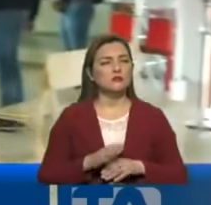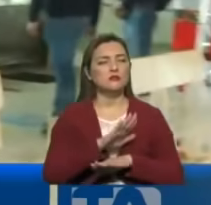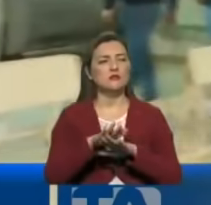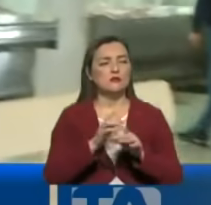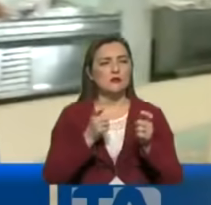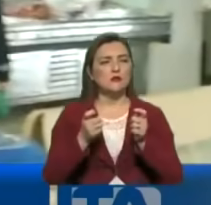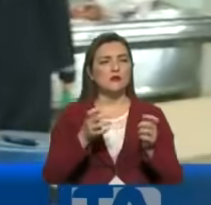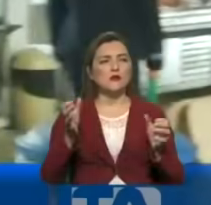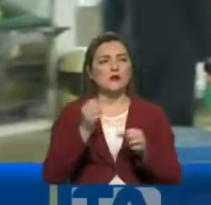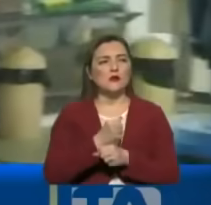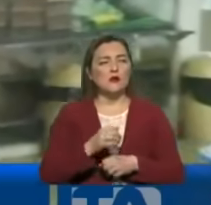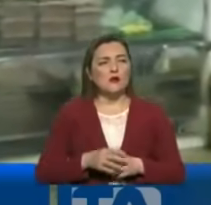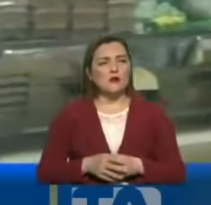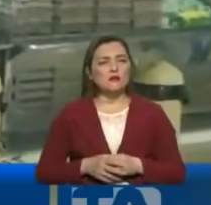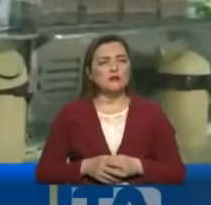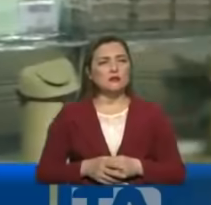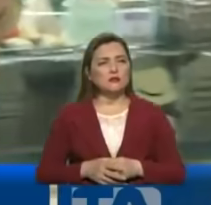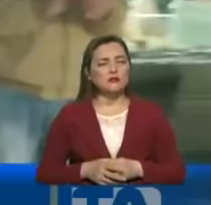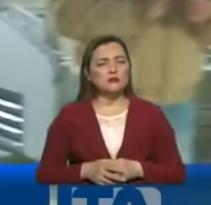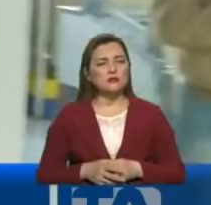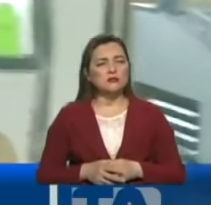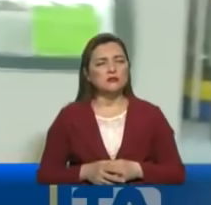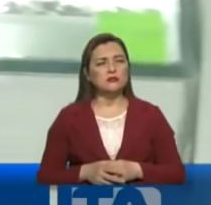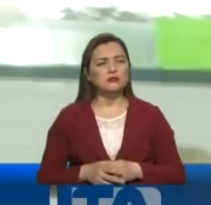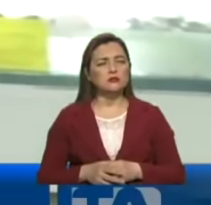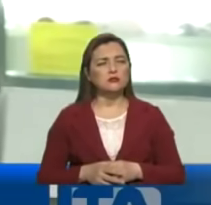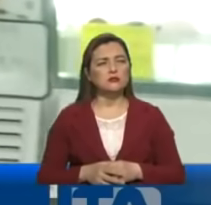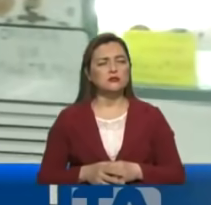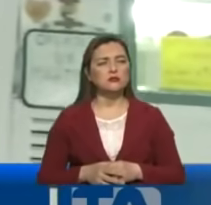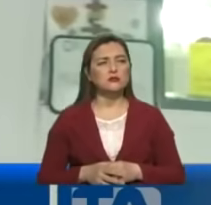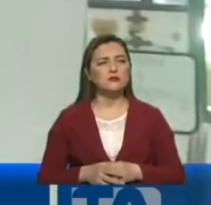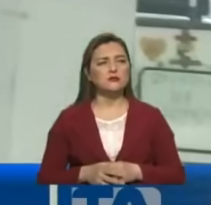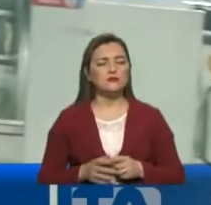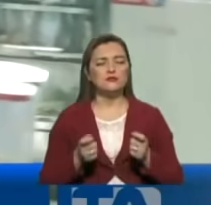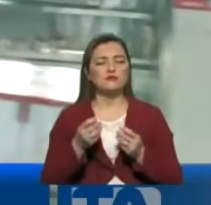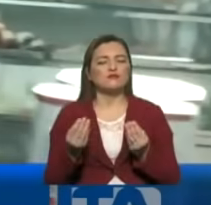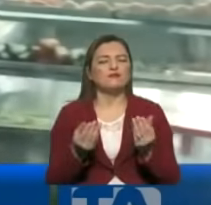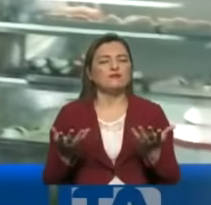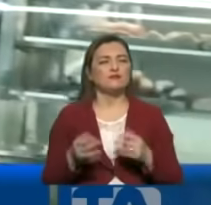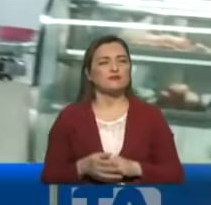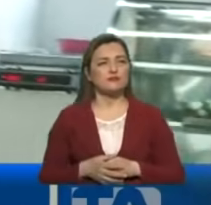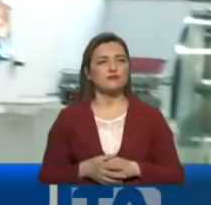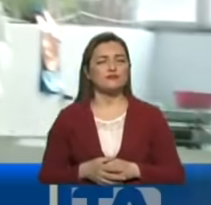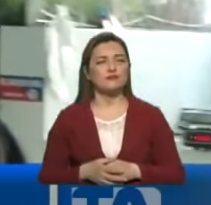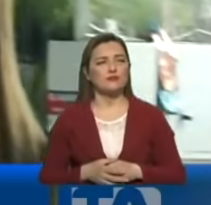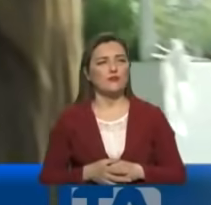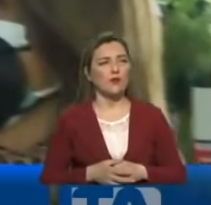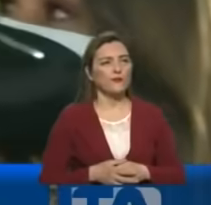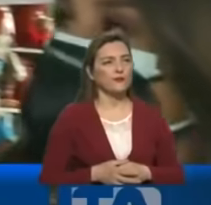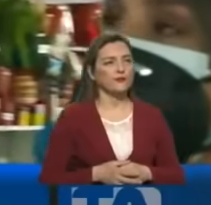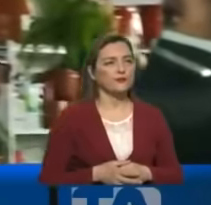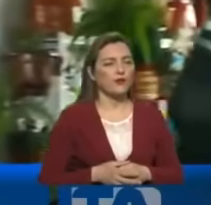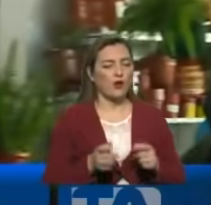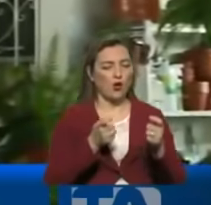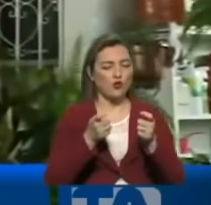operativos que se están realizando, ¿qué acciones están tomándose en estos operativos? Las acciones que tomamos en estos operativos son